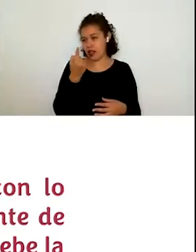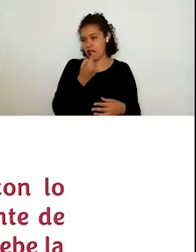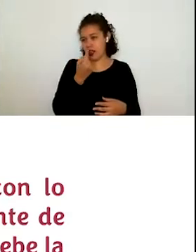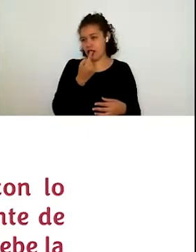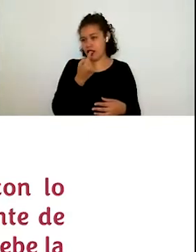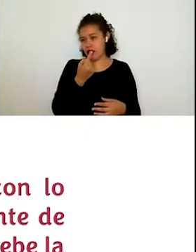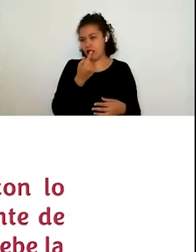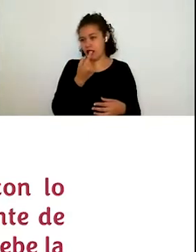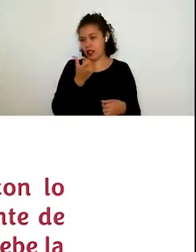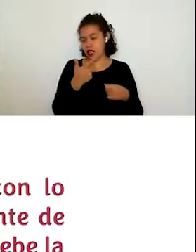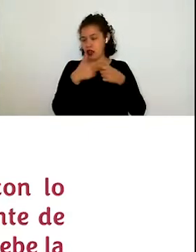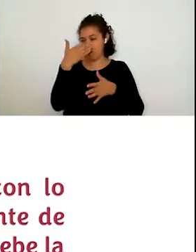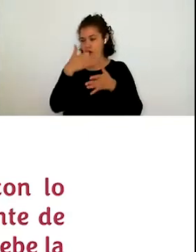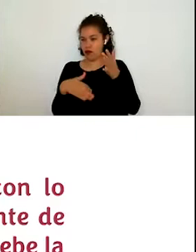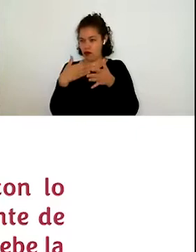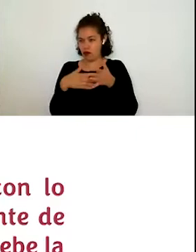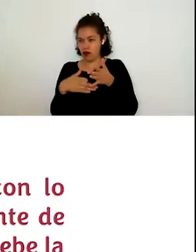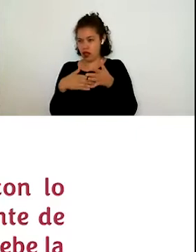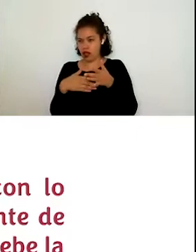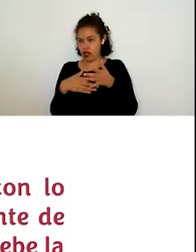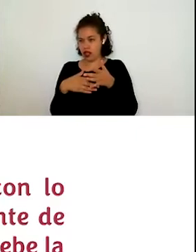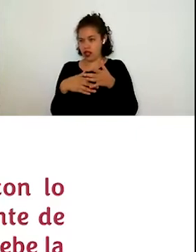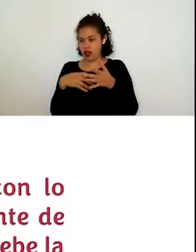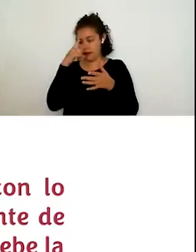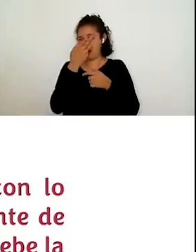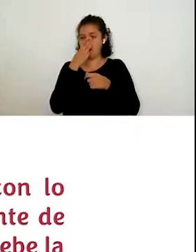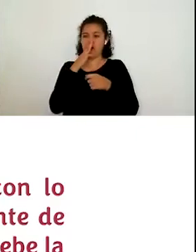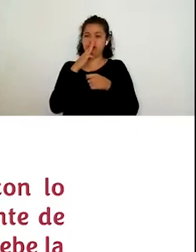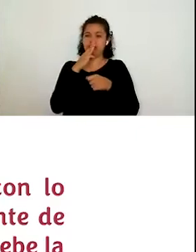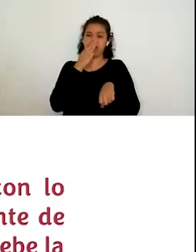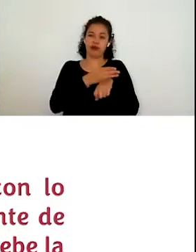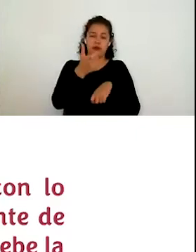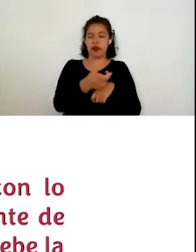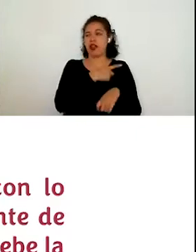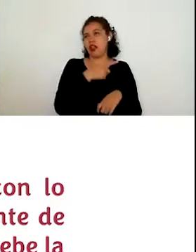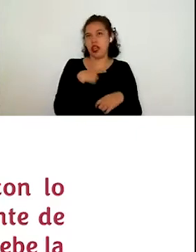alguna falta que les pueda acarrear alguna multa o incluso